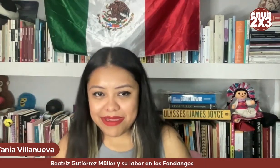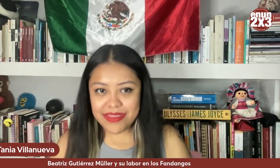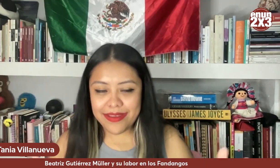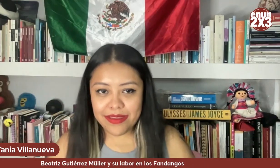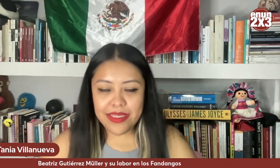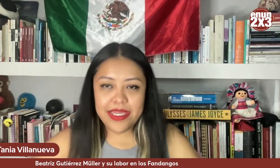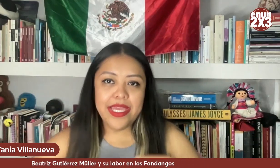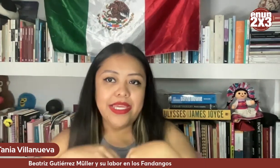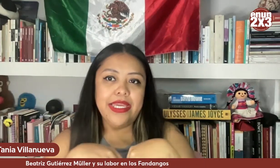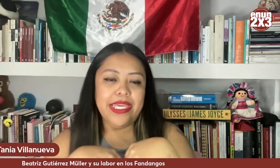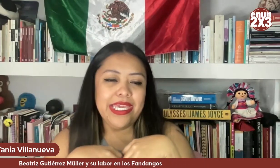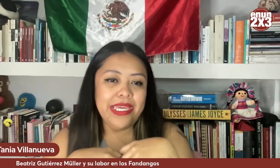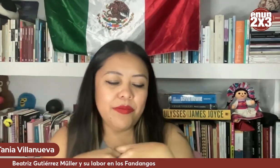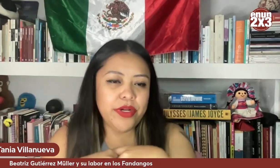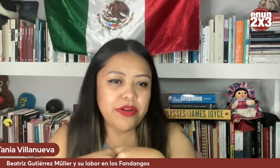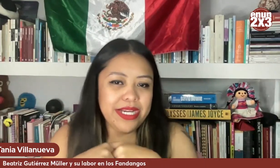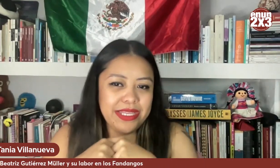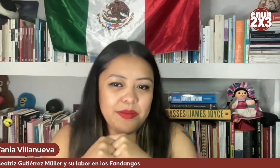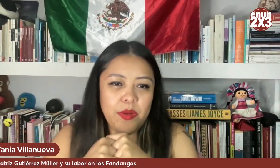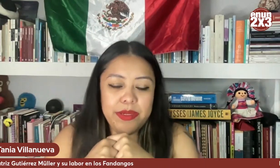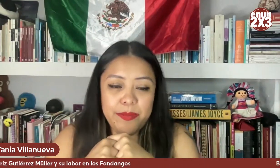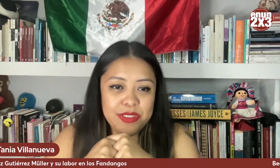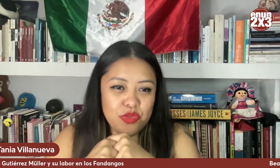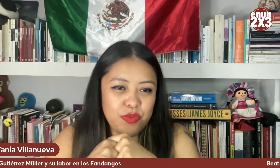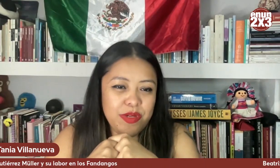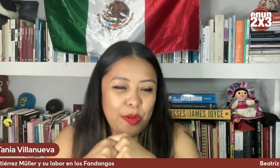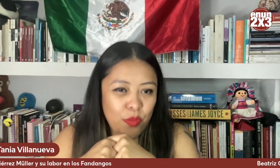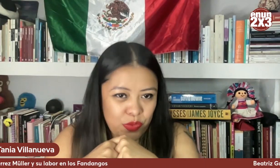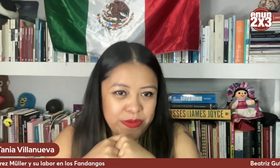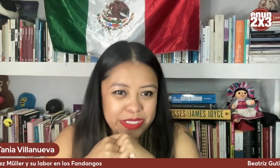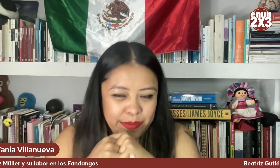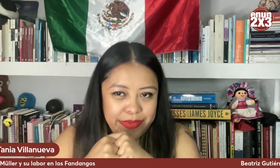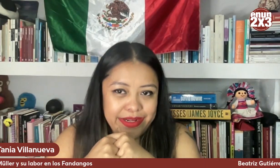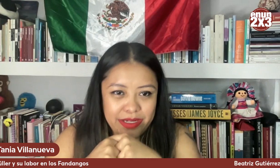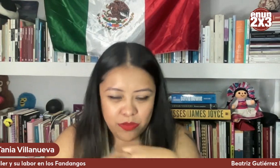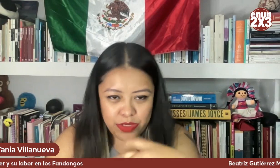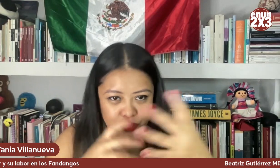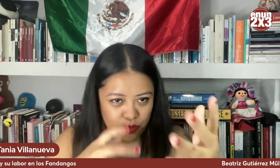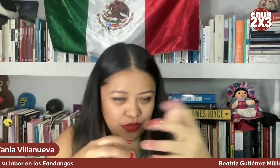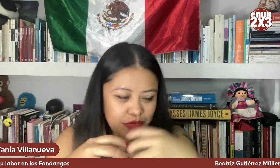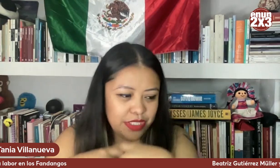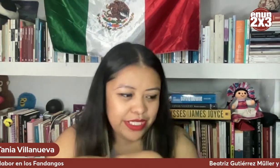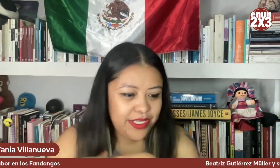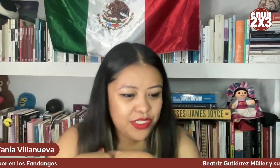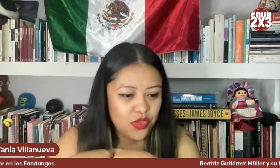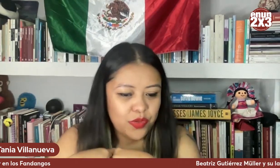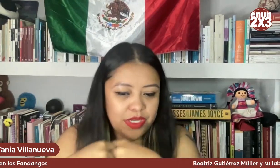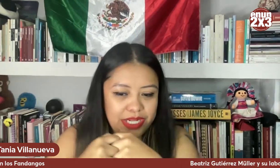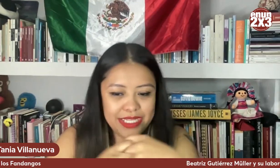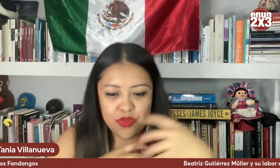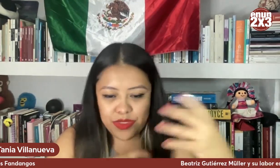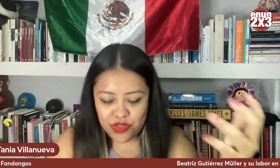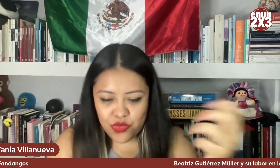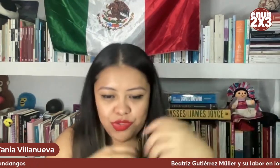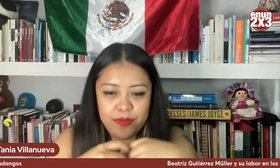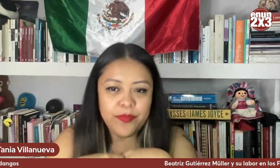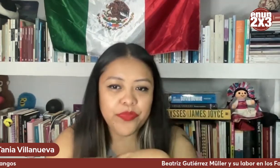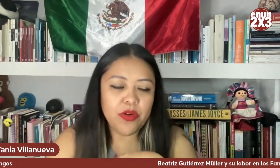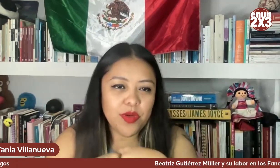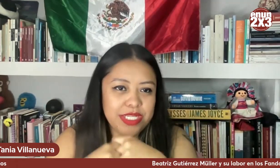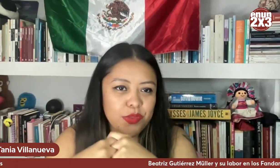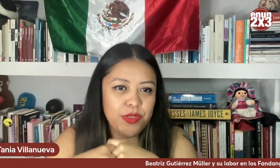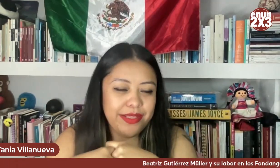bastante relevante. Y bueno, acá en Tamaulipas tuvo algunos también, recuerdo uno que hizo en la zona